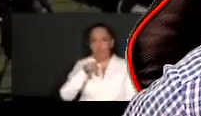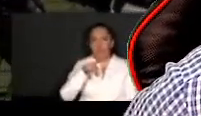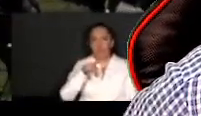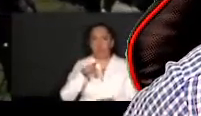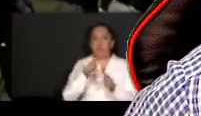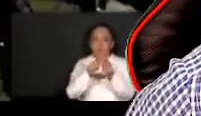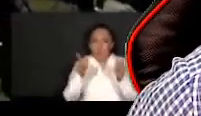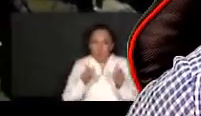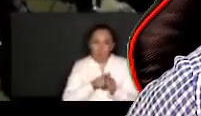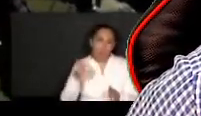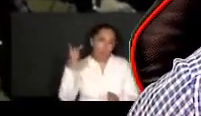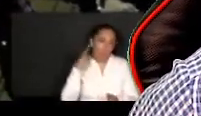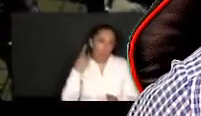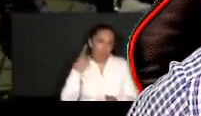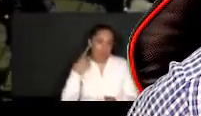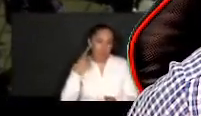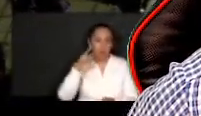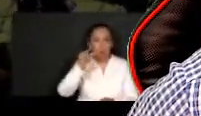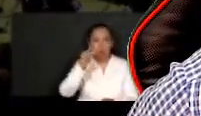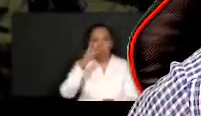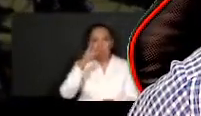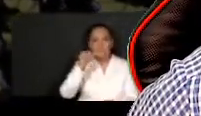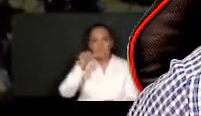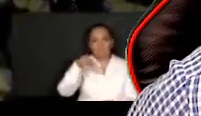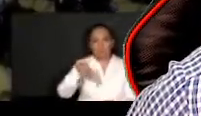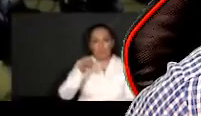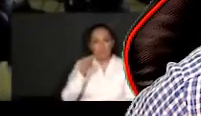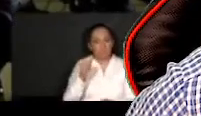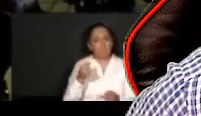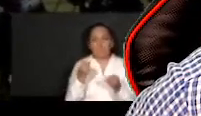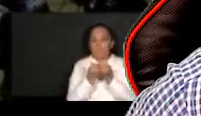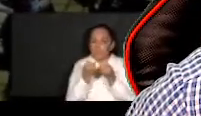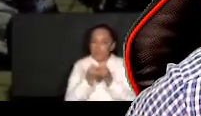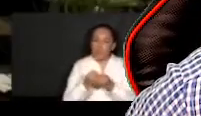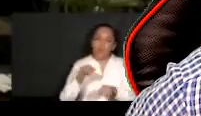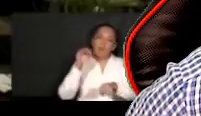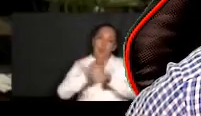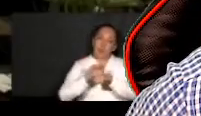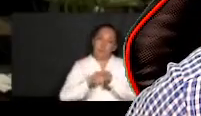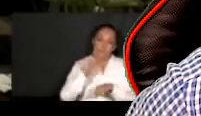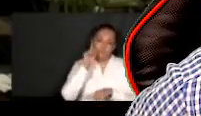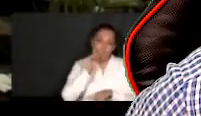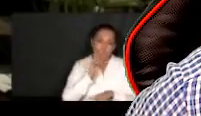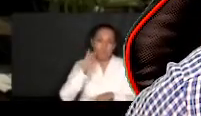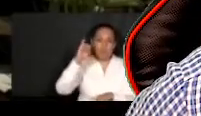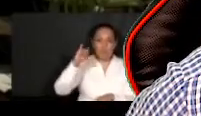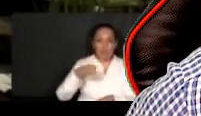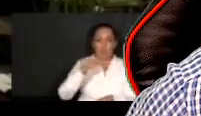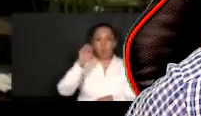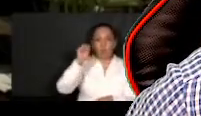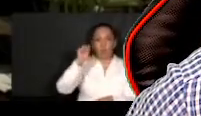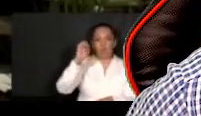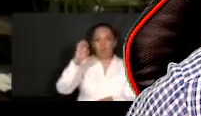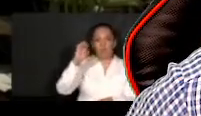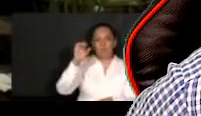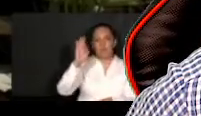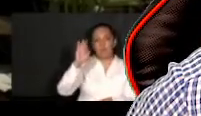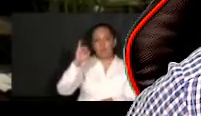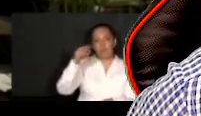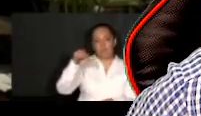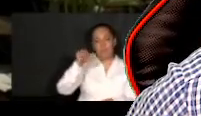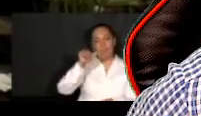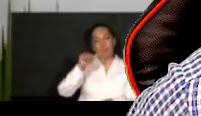República, y nuestra querida amiga Josefina Vázquez Mota. Gracias, Josefina. Gracias.